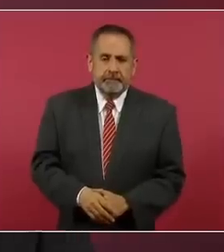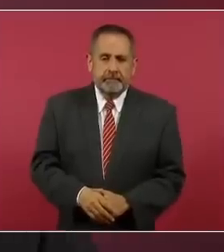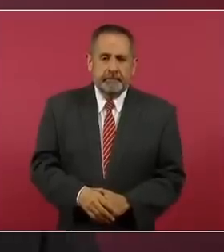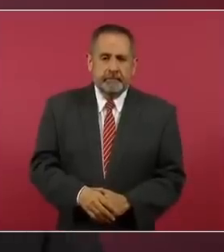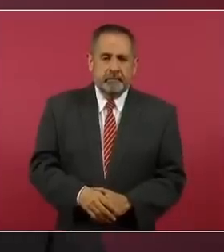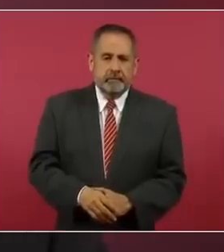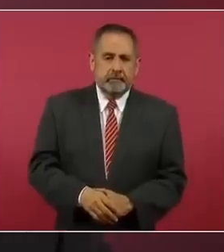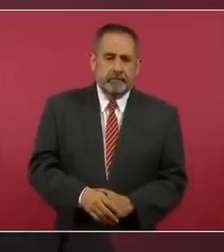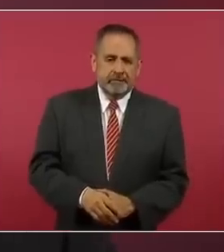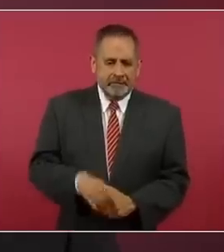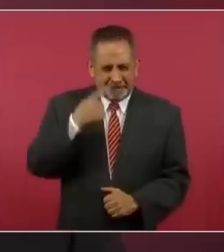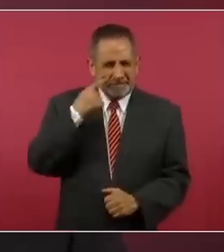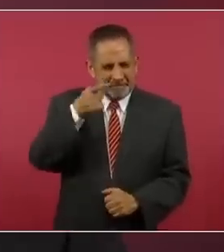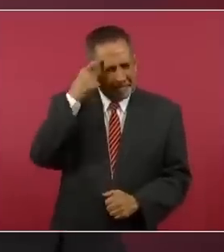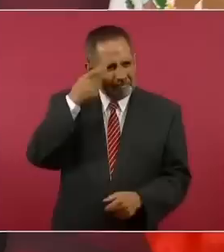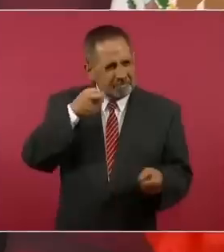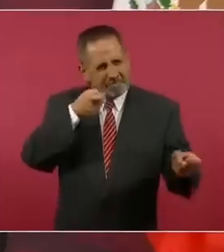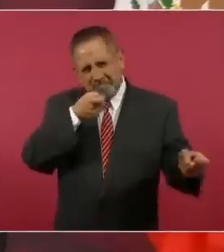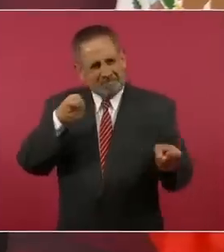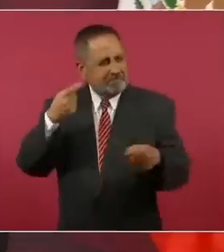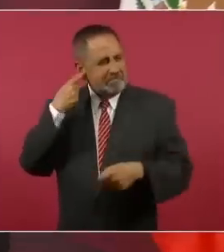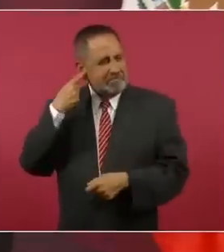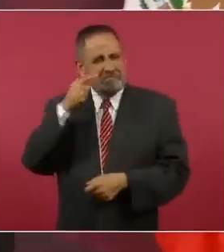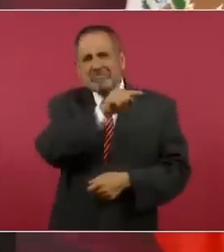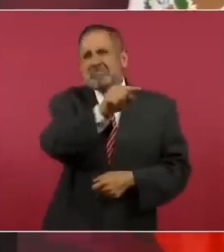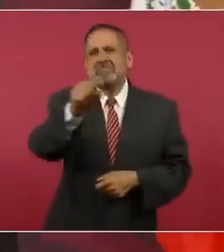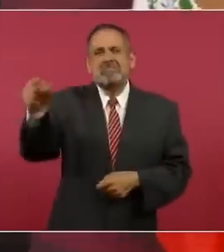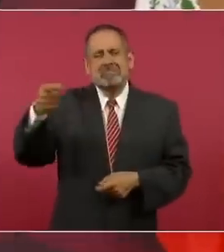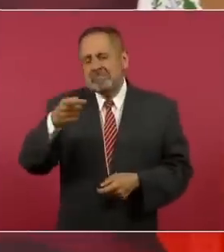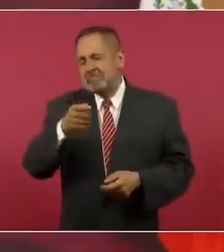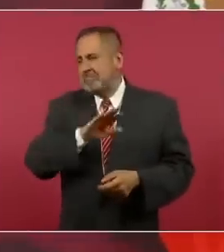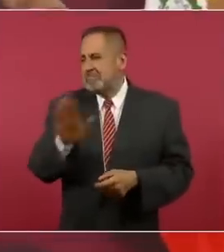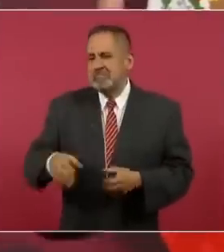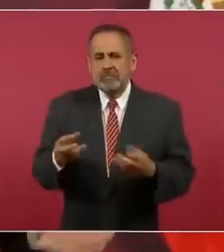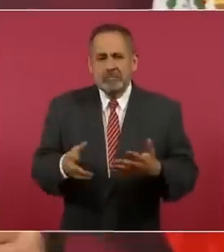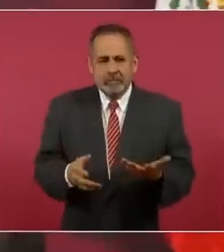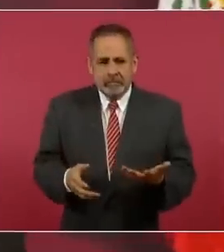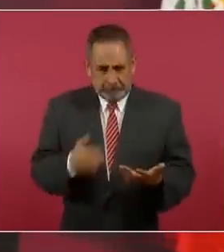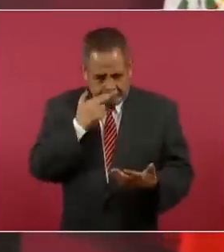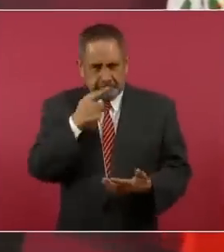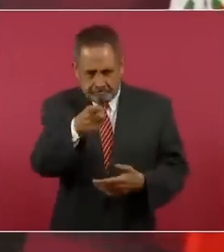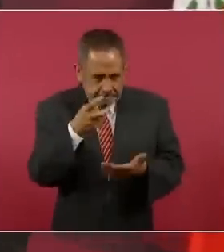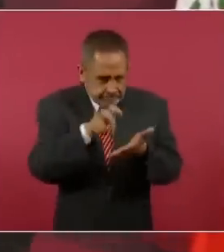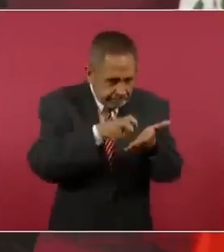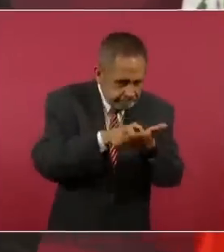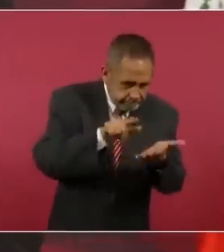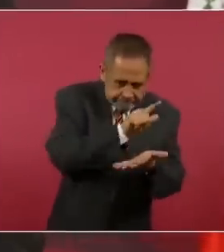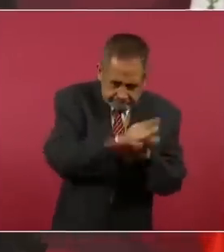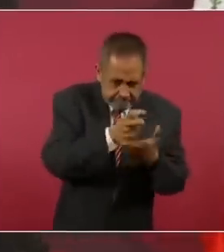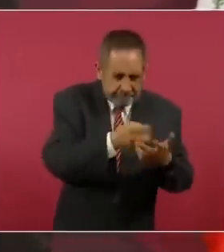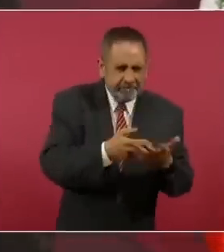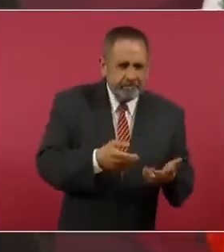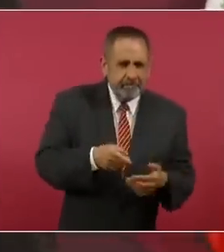estos tiroteos que hay constantemente. ¿Por qué no se meten a eso?